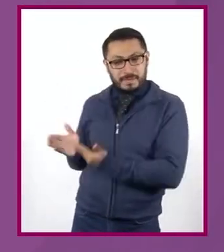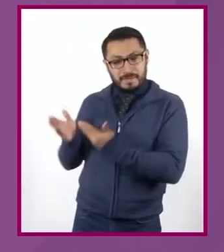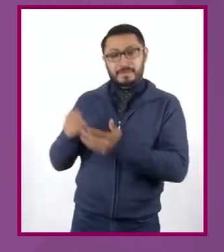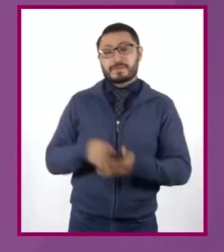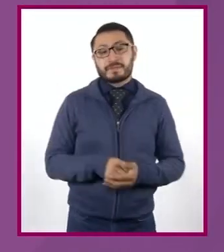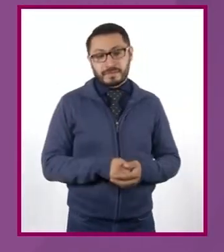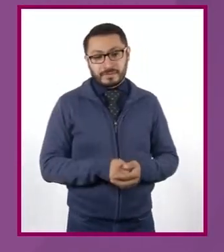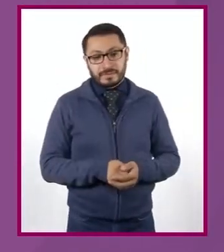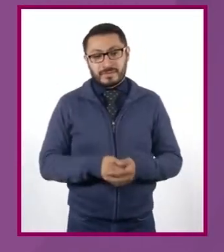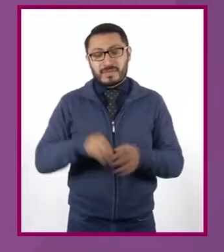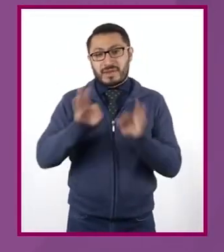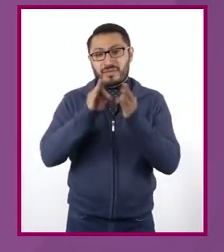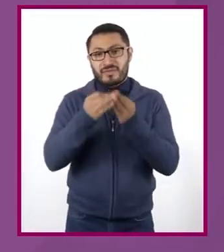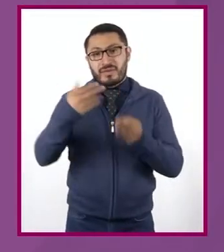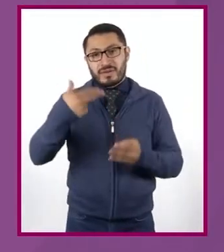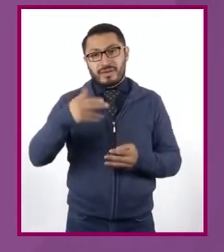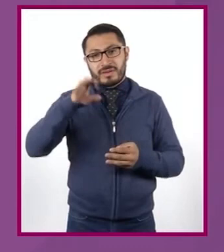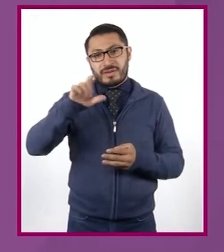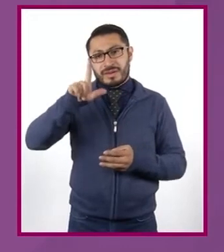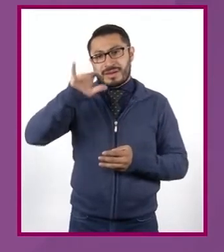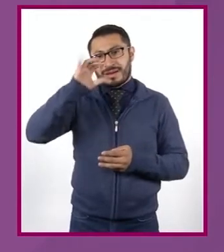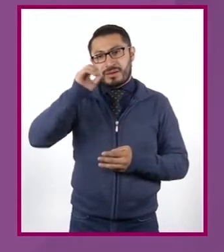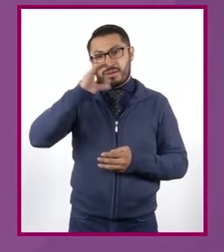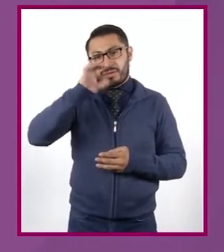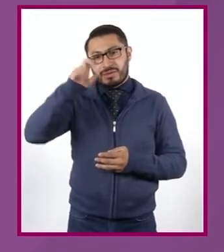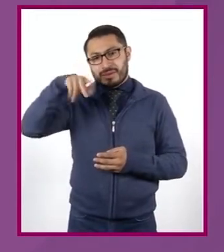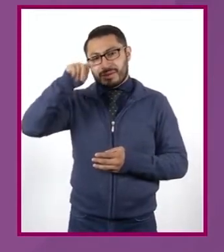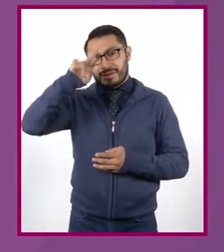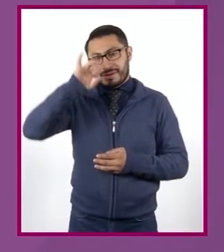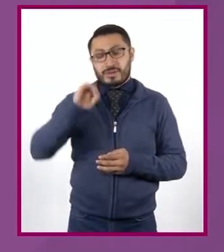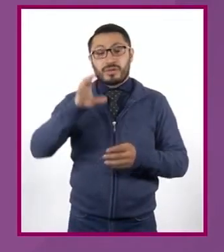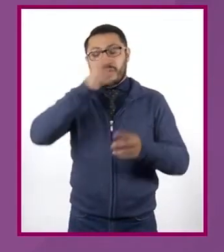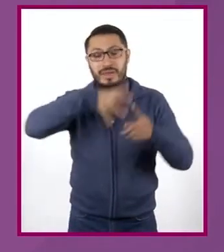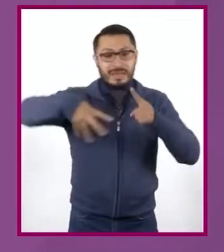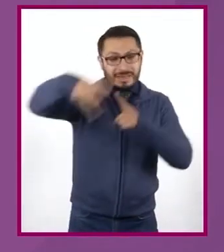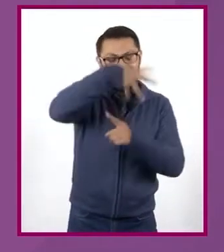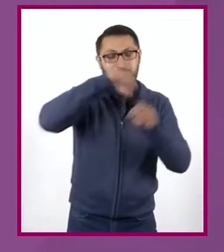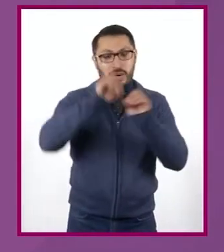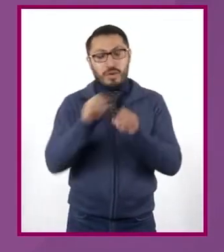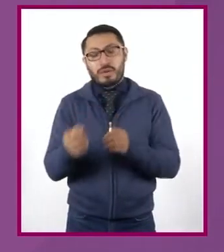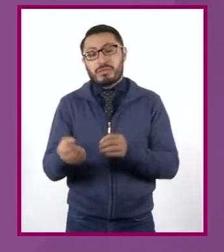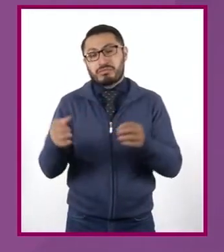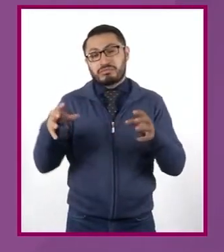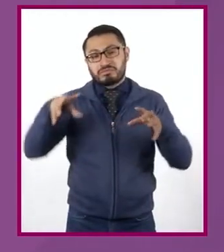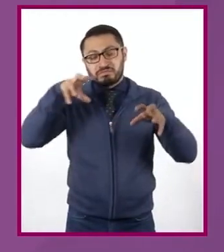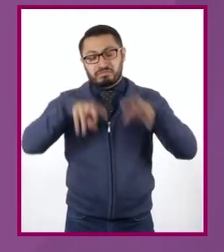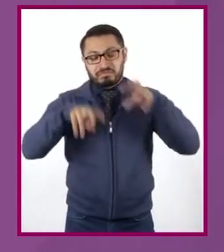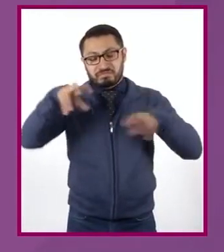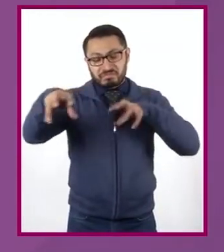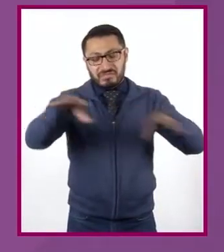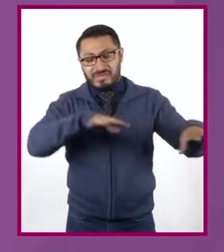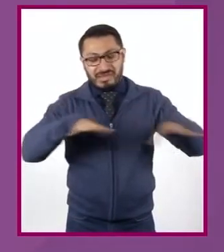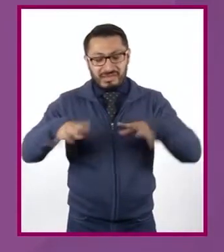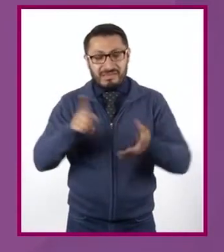modelo heliocéntrico del sistema solar, o una maqueta de las placas tectónicas de la Tierra.